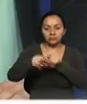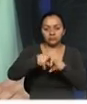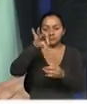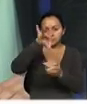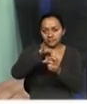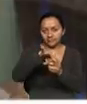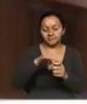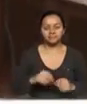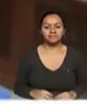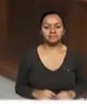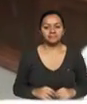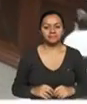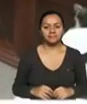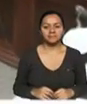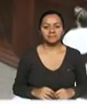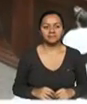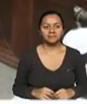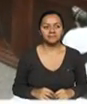2017.